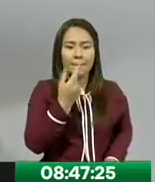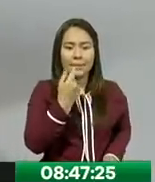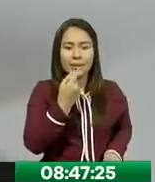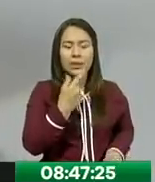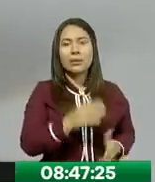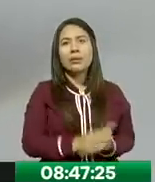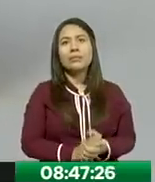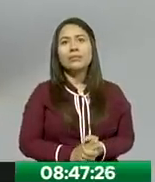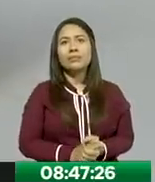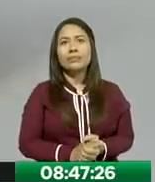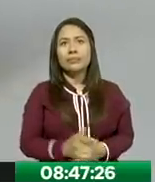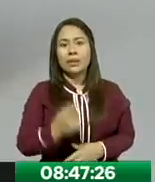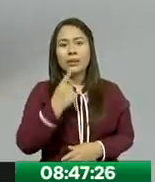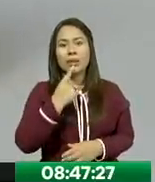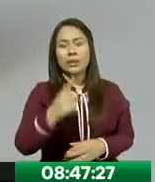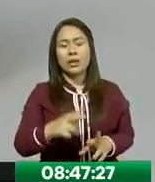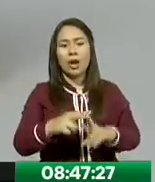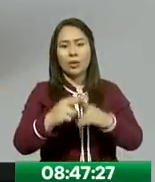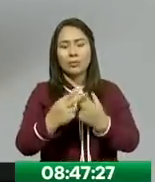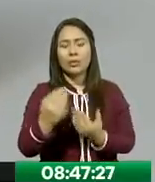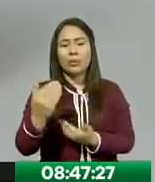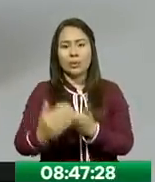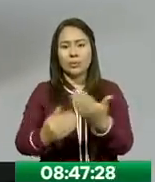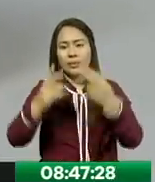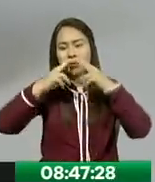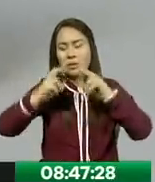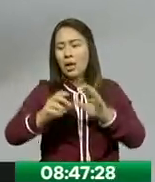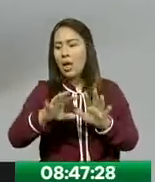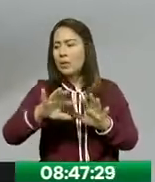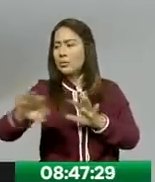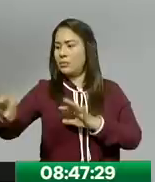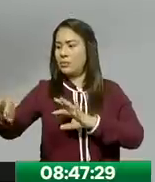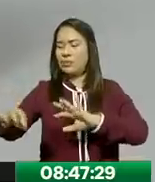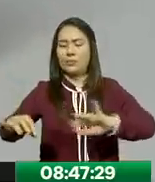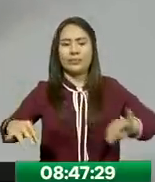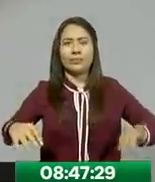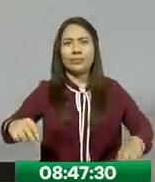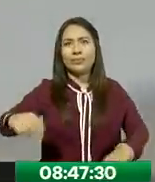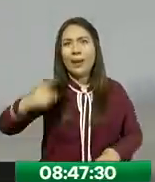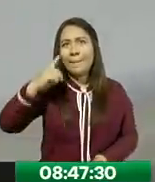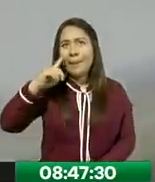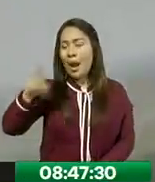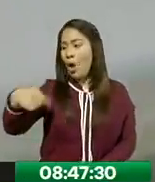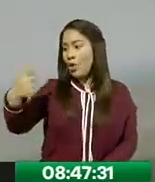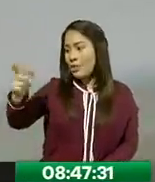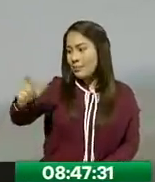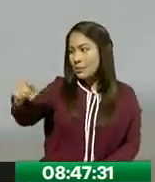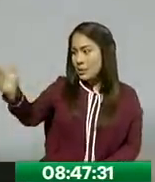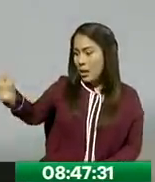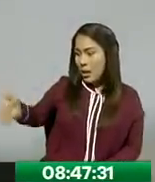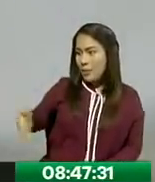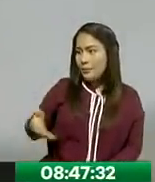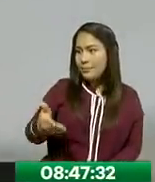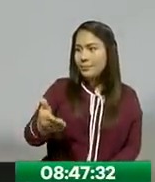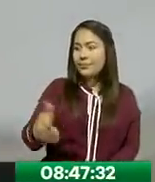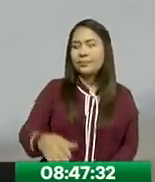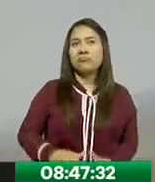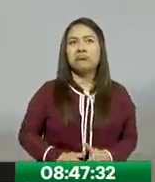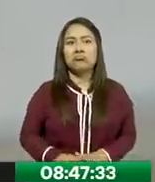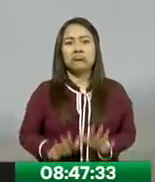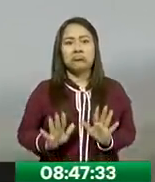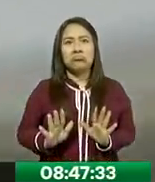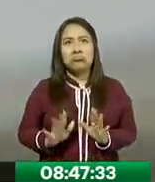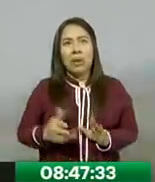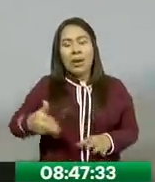Y ahí él empieza a hacer las cosas para un lado como para hacerle campo a que él pueda meter, me imagino,